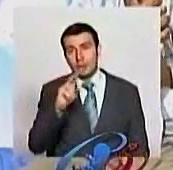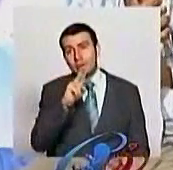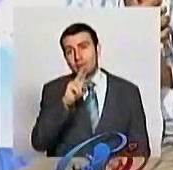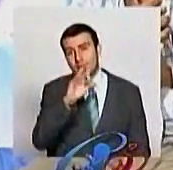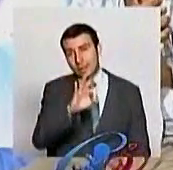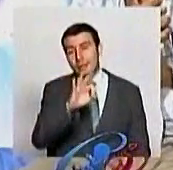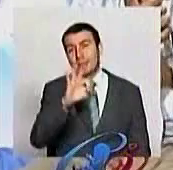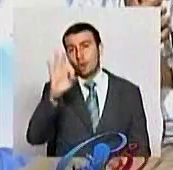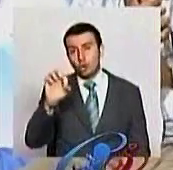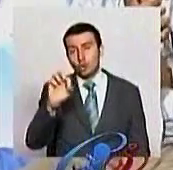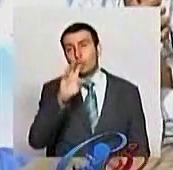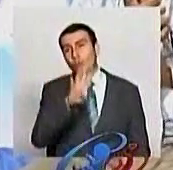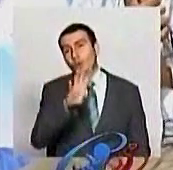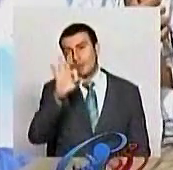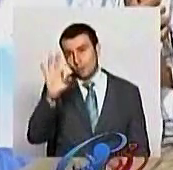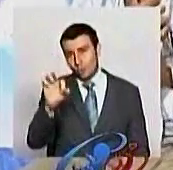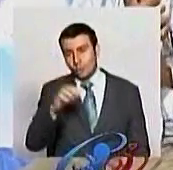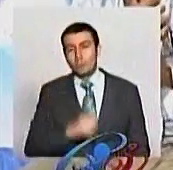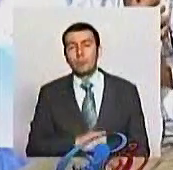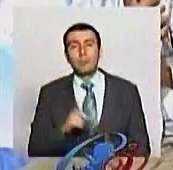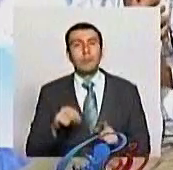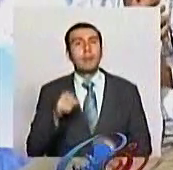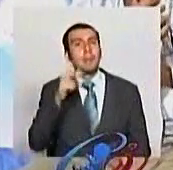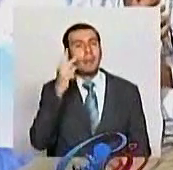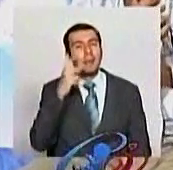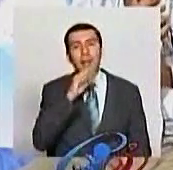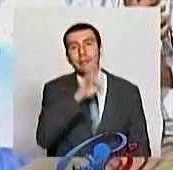880-3848 en Manizales. Y en Pereira el